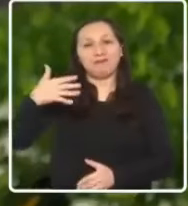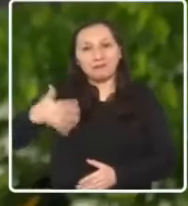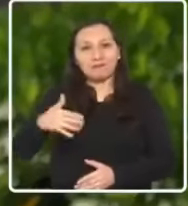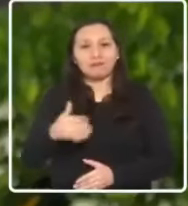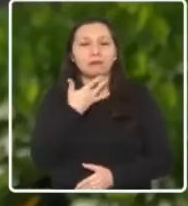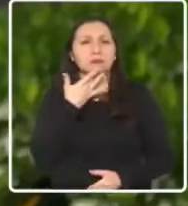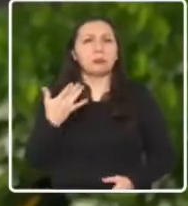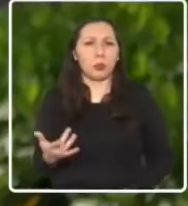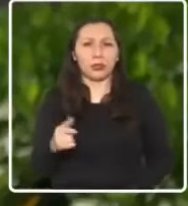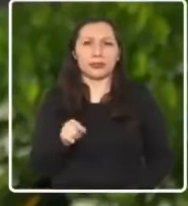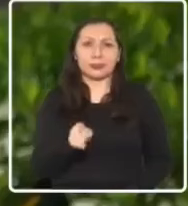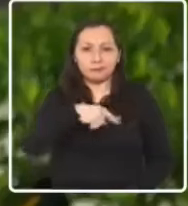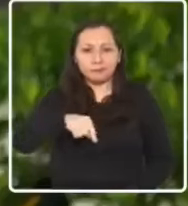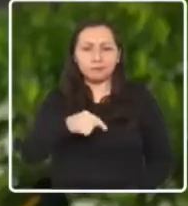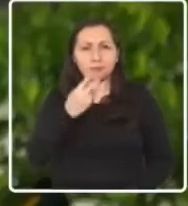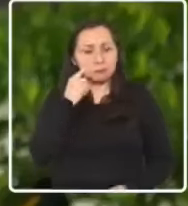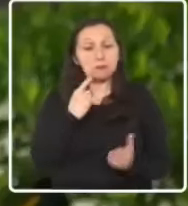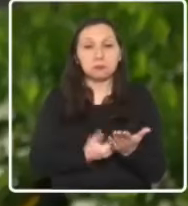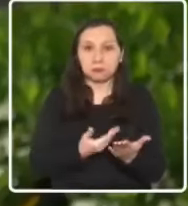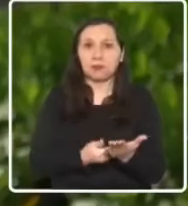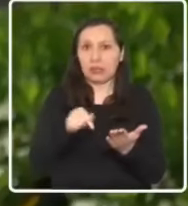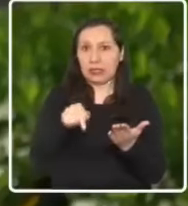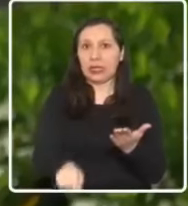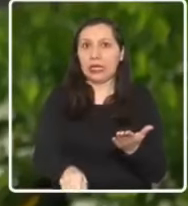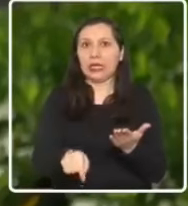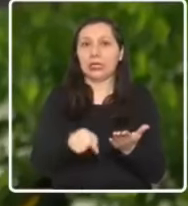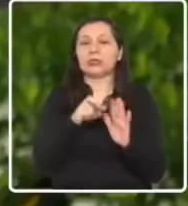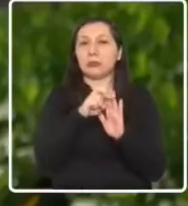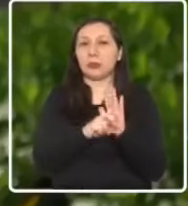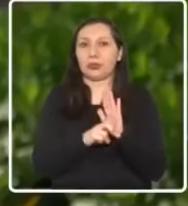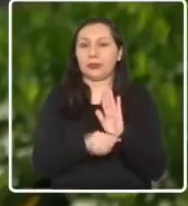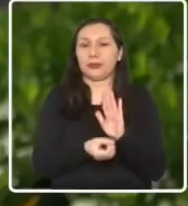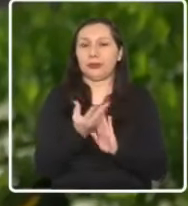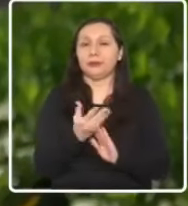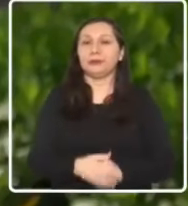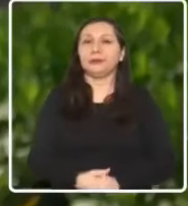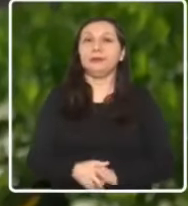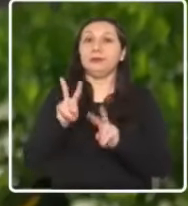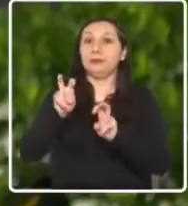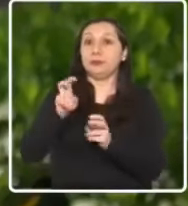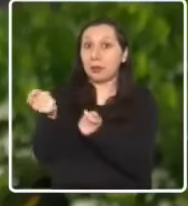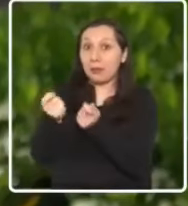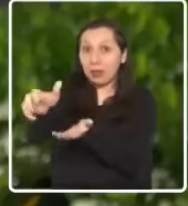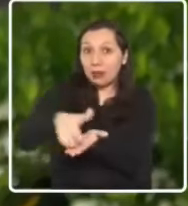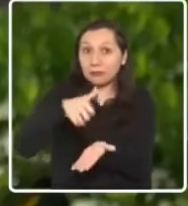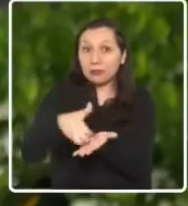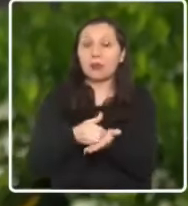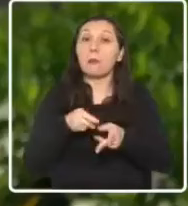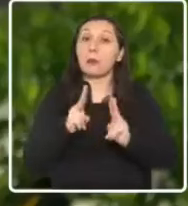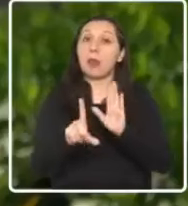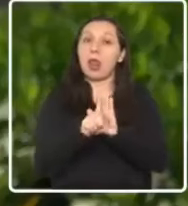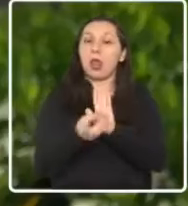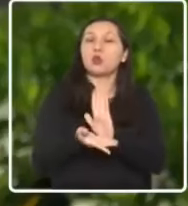qué ponemos tantas fichas en este proyecto. En términos de recaudación, esta ley va a